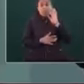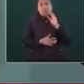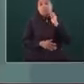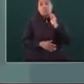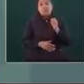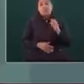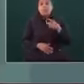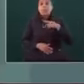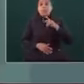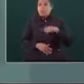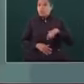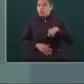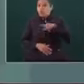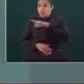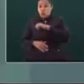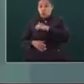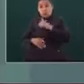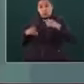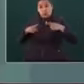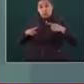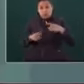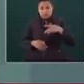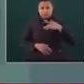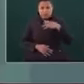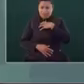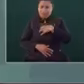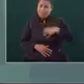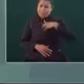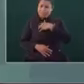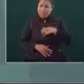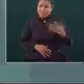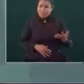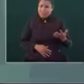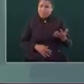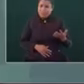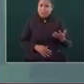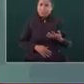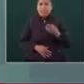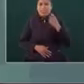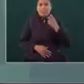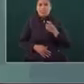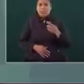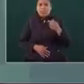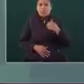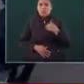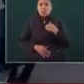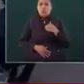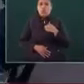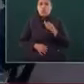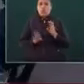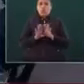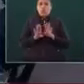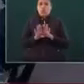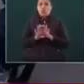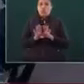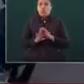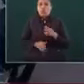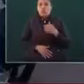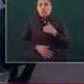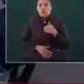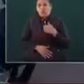Pero la gente está contenta. Les voy a poner, porque no hay que perder el sentido del